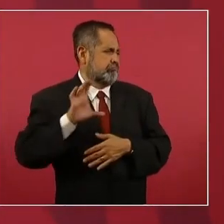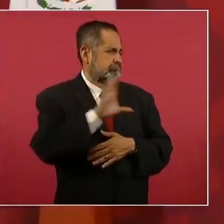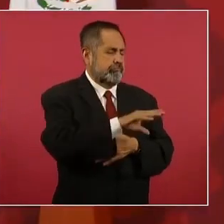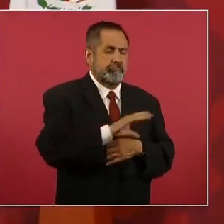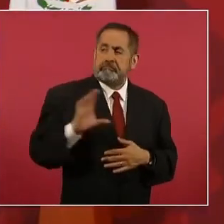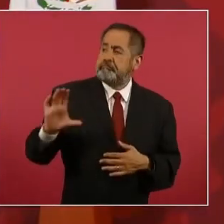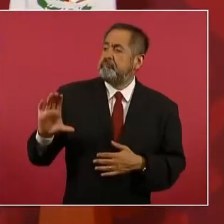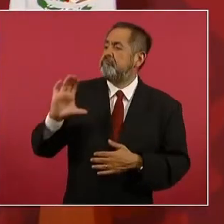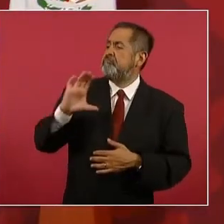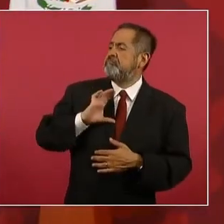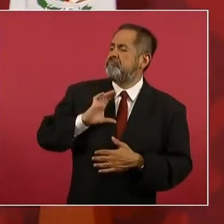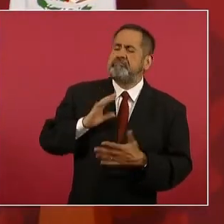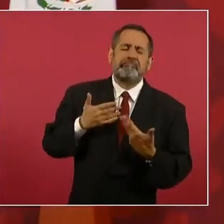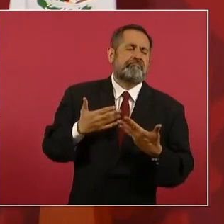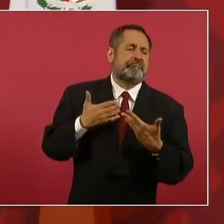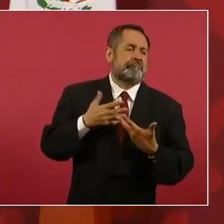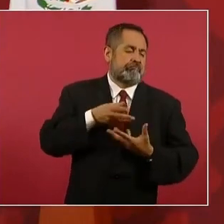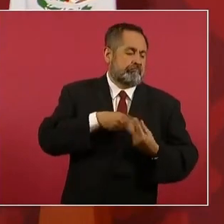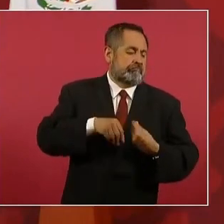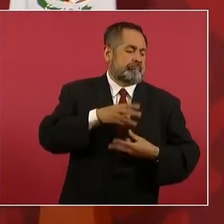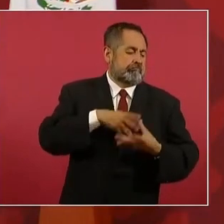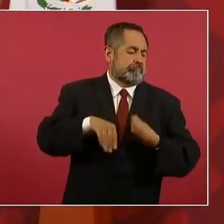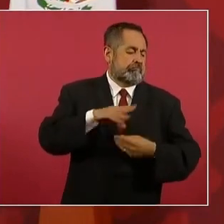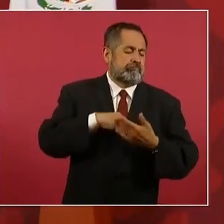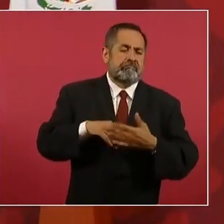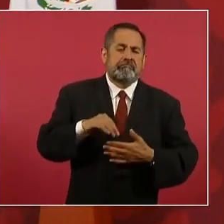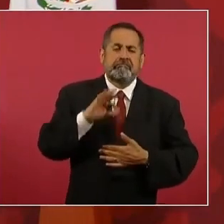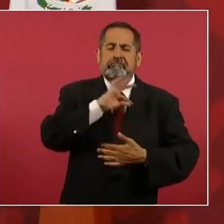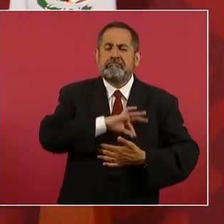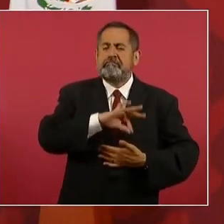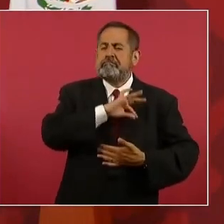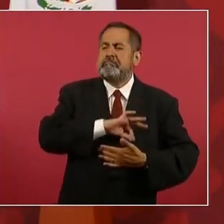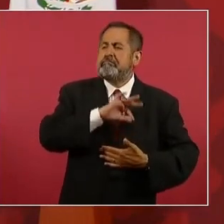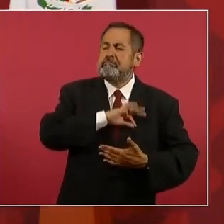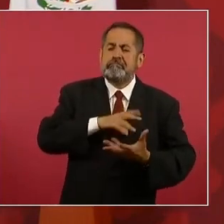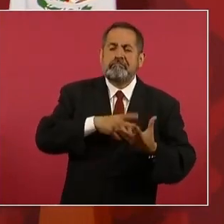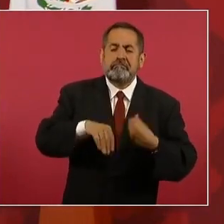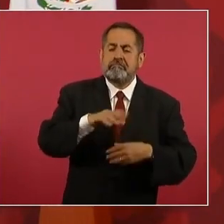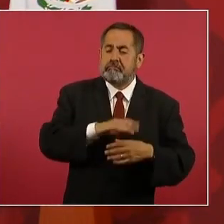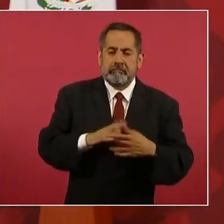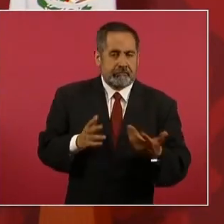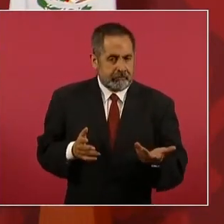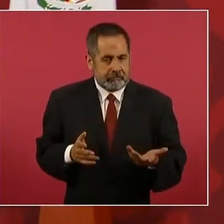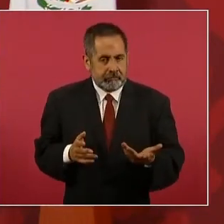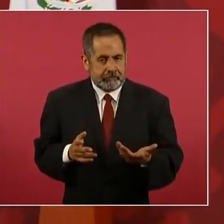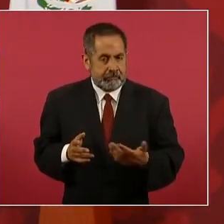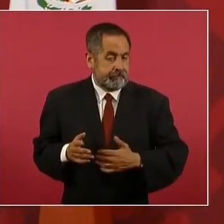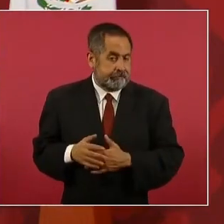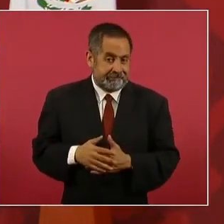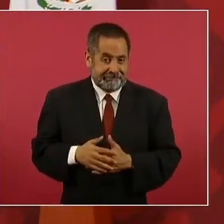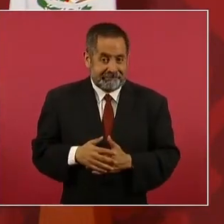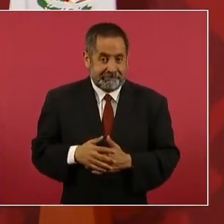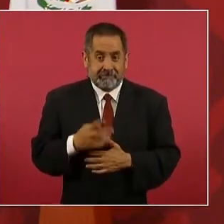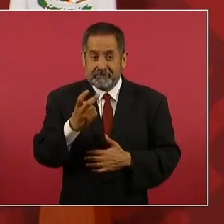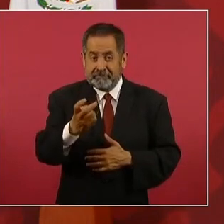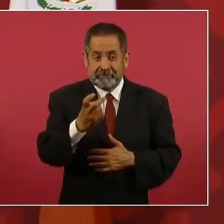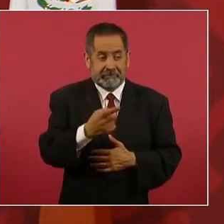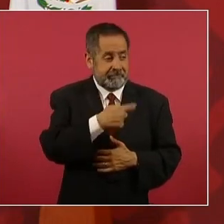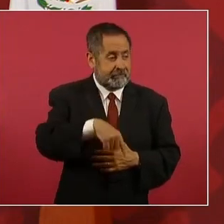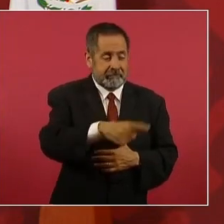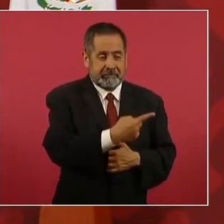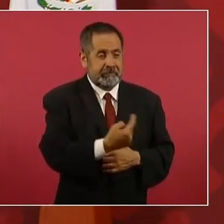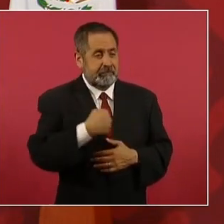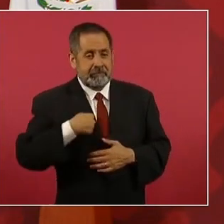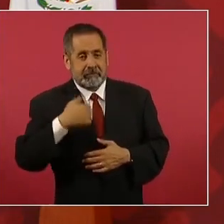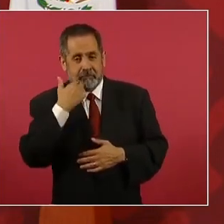Por eso no nos querían a nosotros. Ellos financiaban las